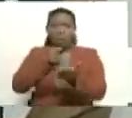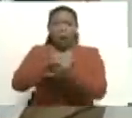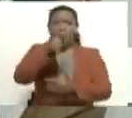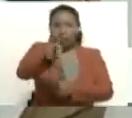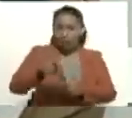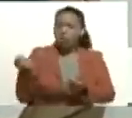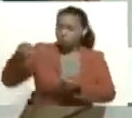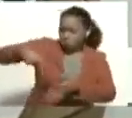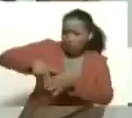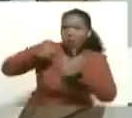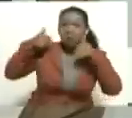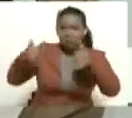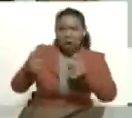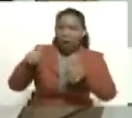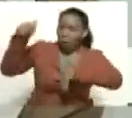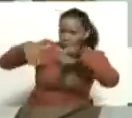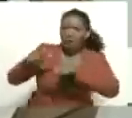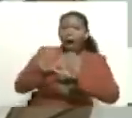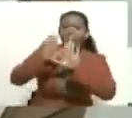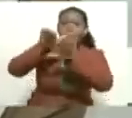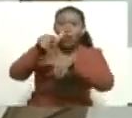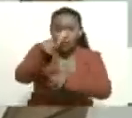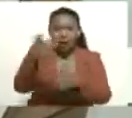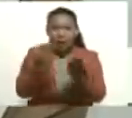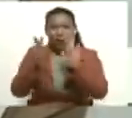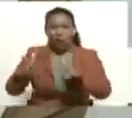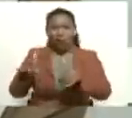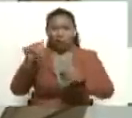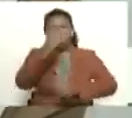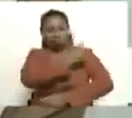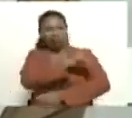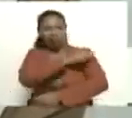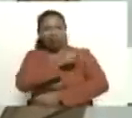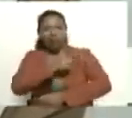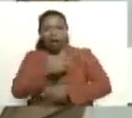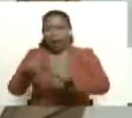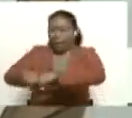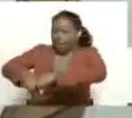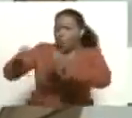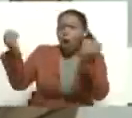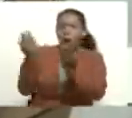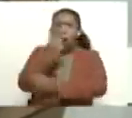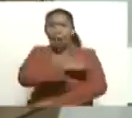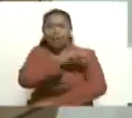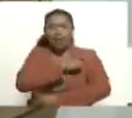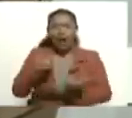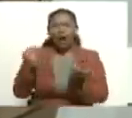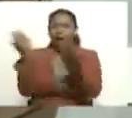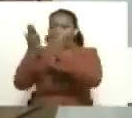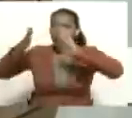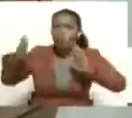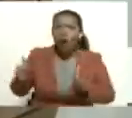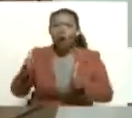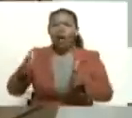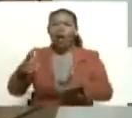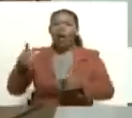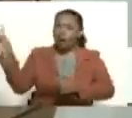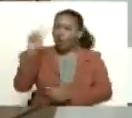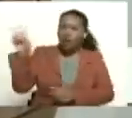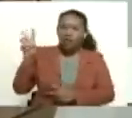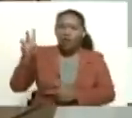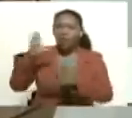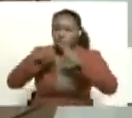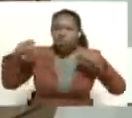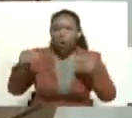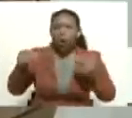hospitales, vota por mí, que las escuelas. Es decir, destruyen los hospitales, destruyen las escuelas, destruyen el salario de los venezolanos y después prometen